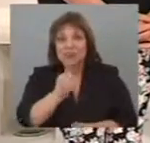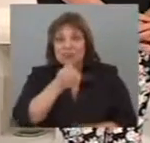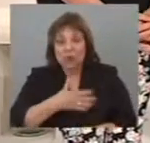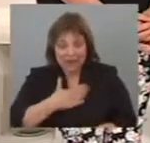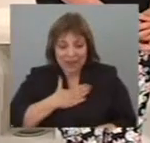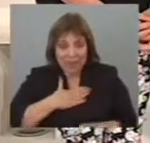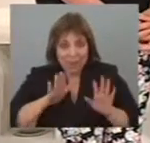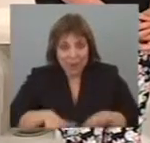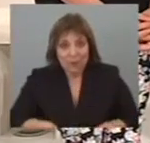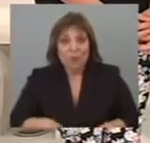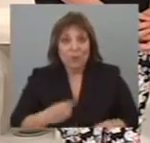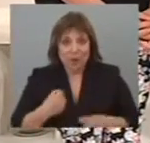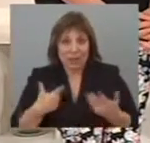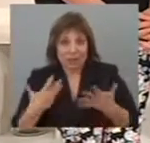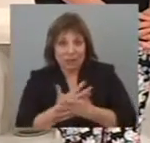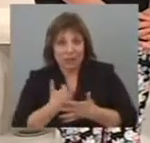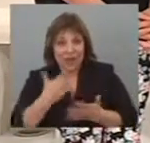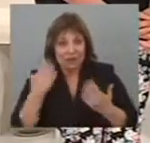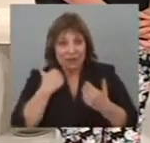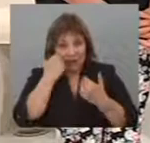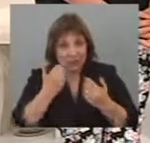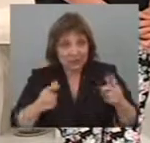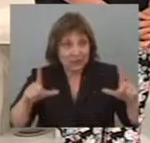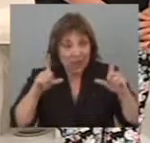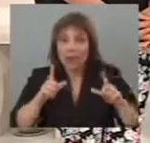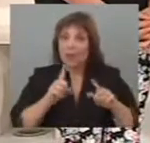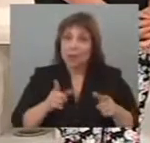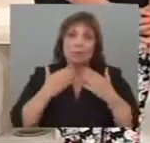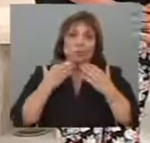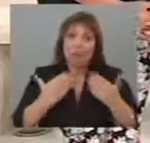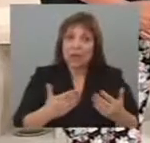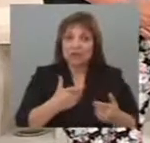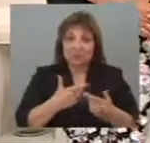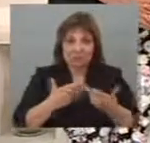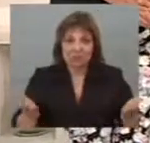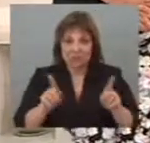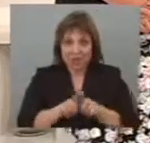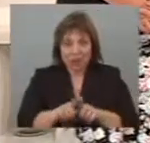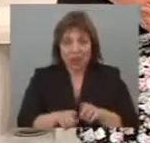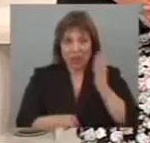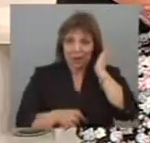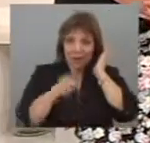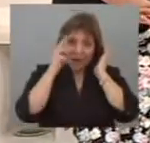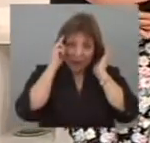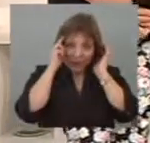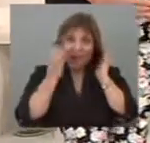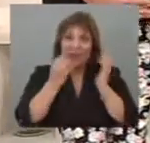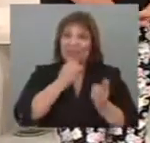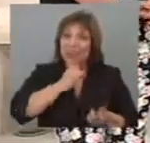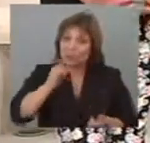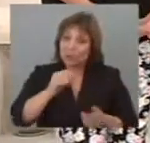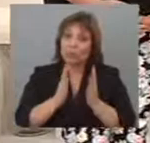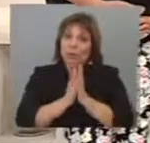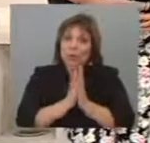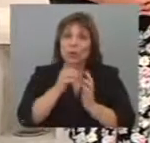cuando han sido víctimas de violencia. Así que para ellas, las gracias. Las gracias y recordar lo importante que es denunciar,